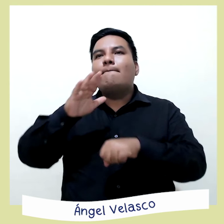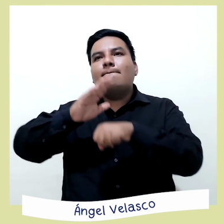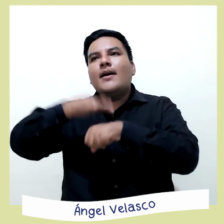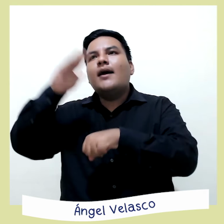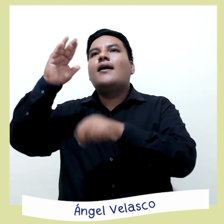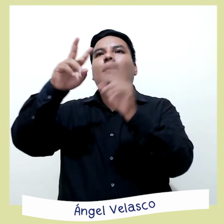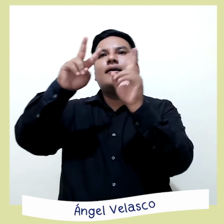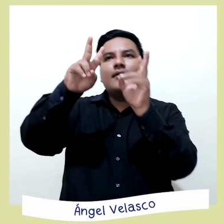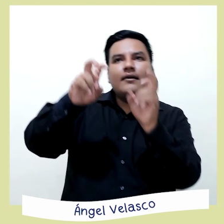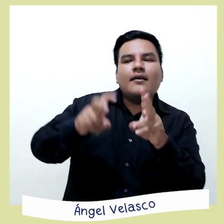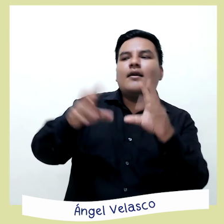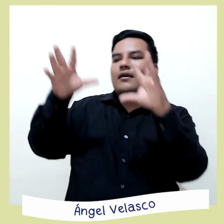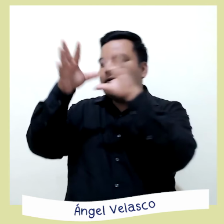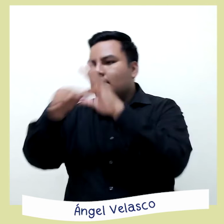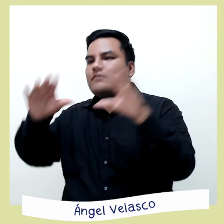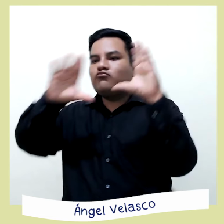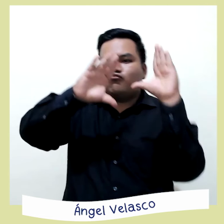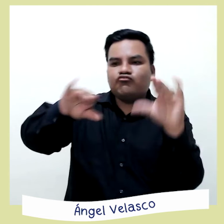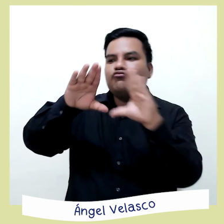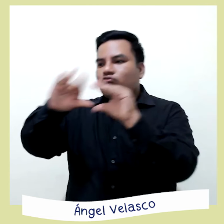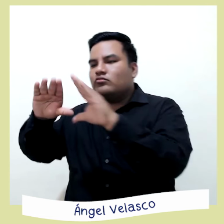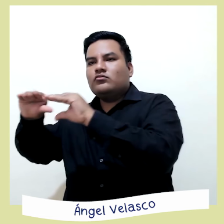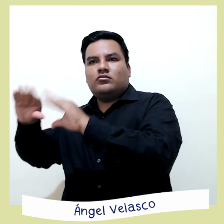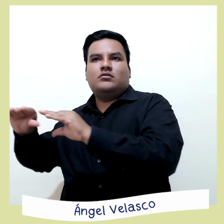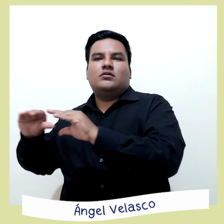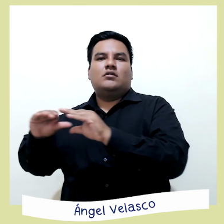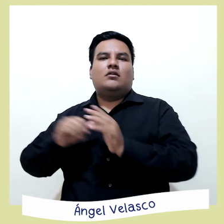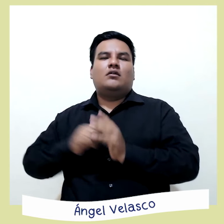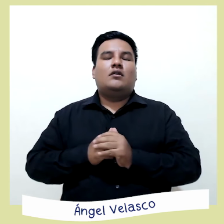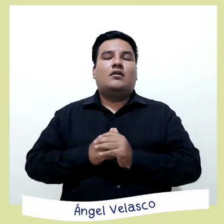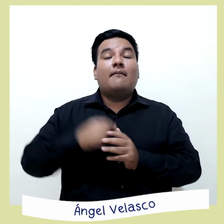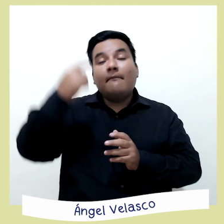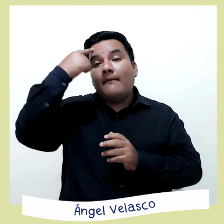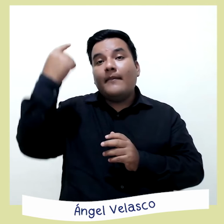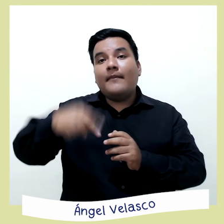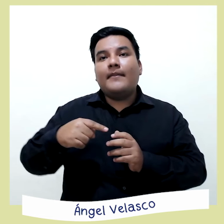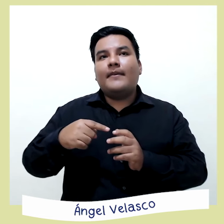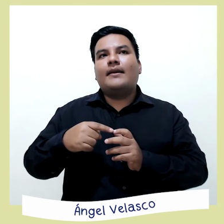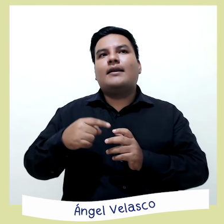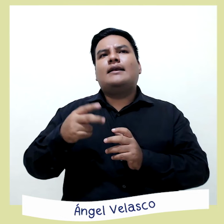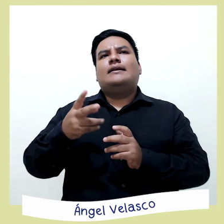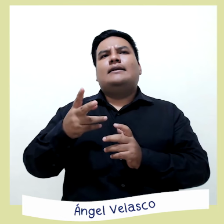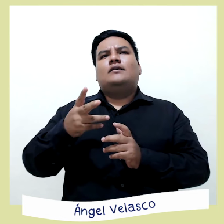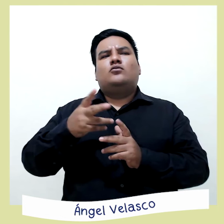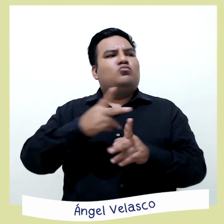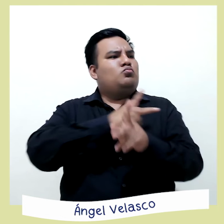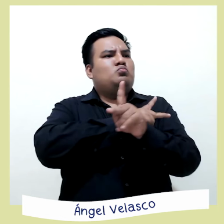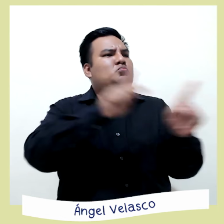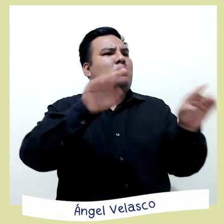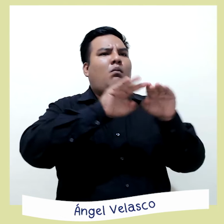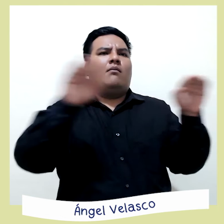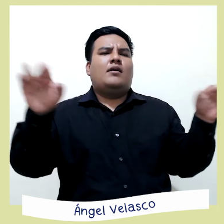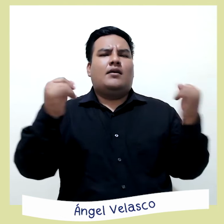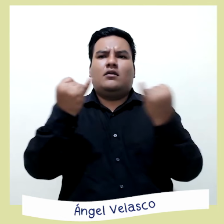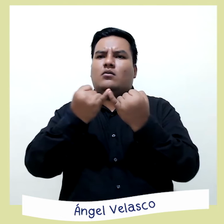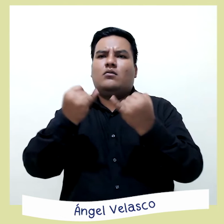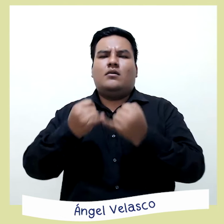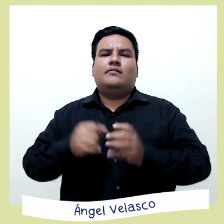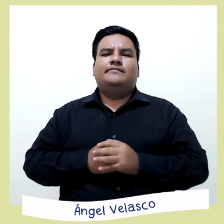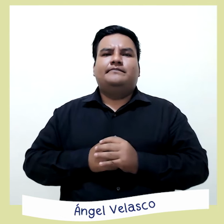sería con, lo único que necesitamos es información, información, información para